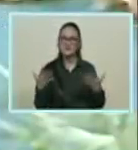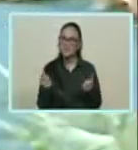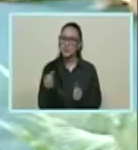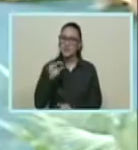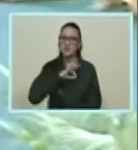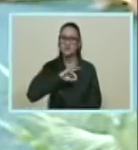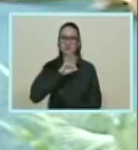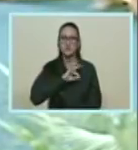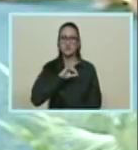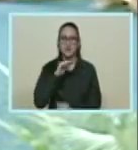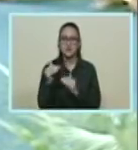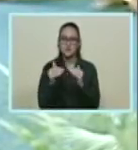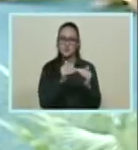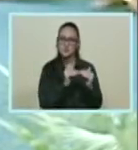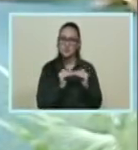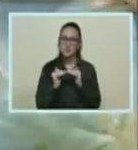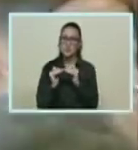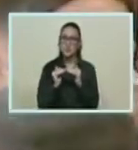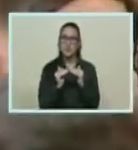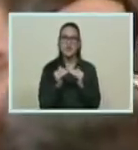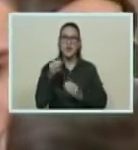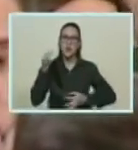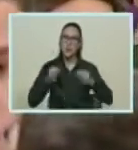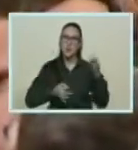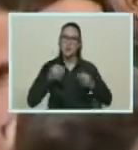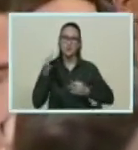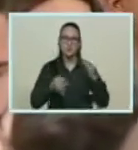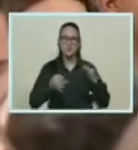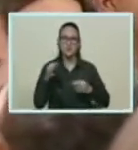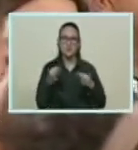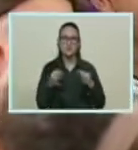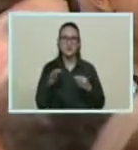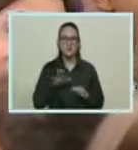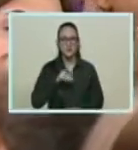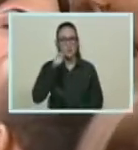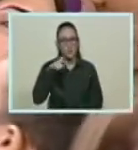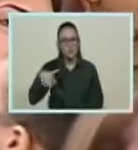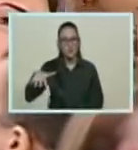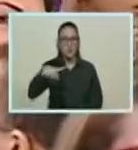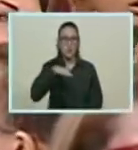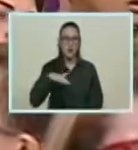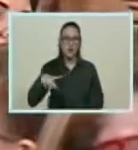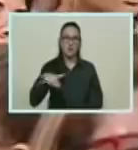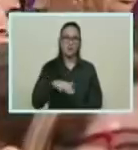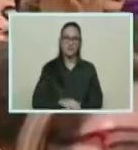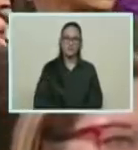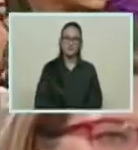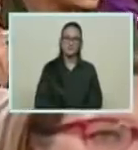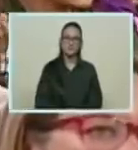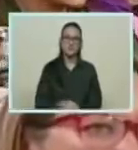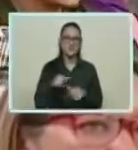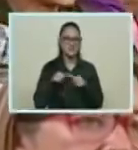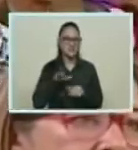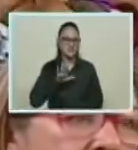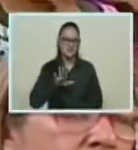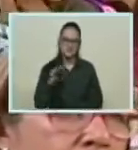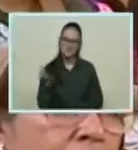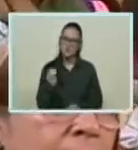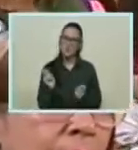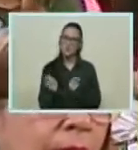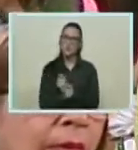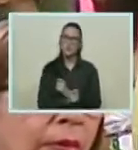seguridad social, de igualdad, de justicia del pueblo venezolano. Seguir haciendo la realidad.